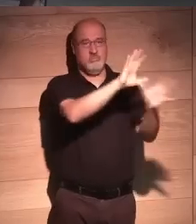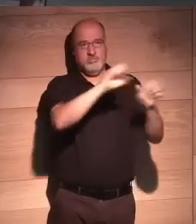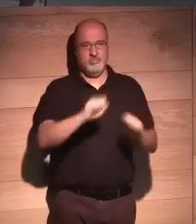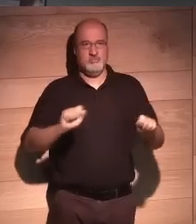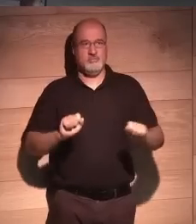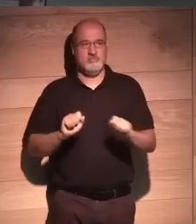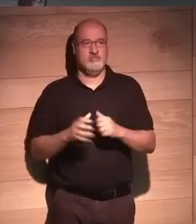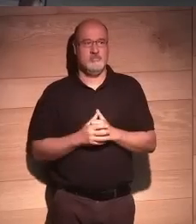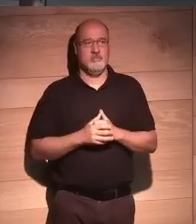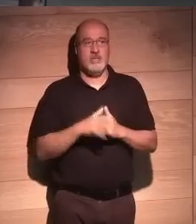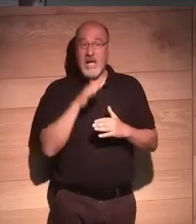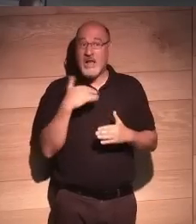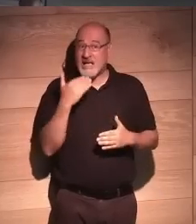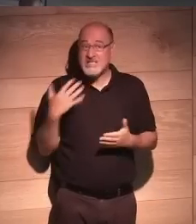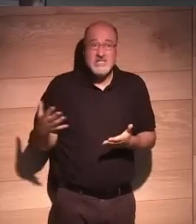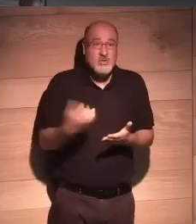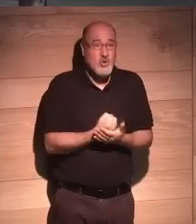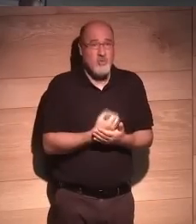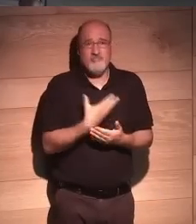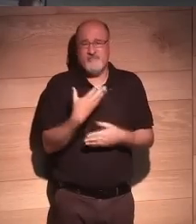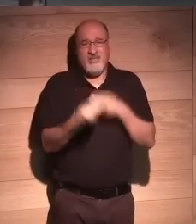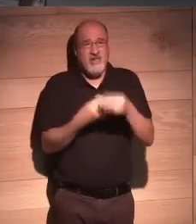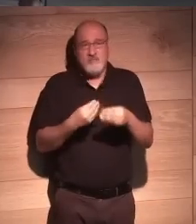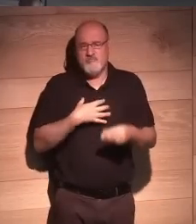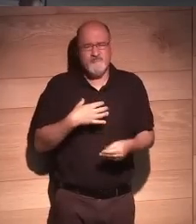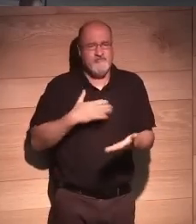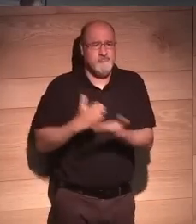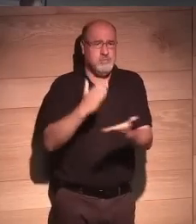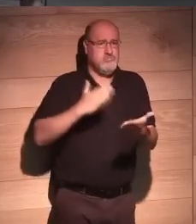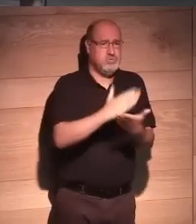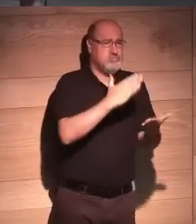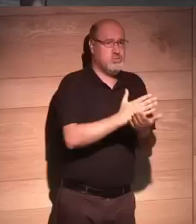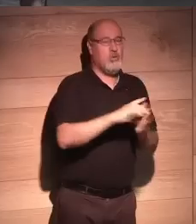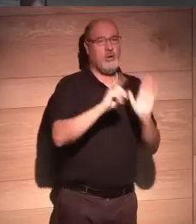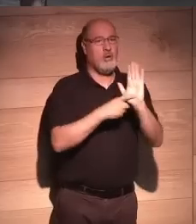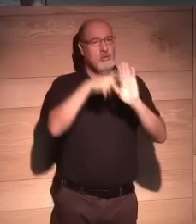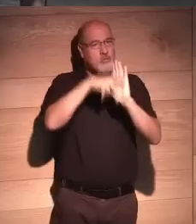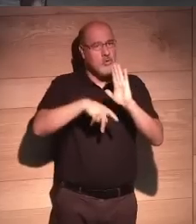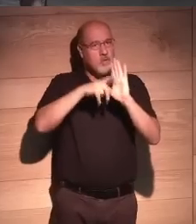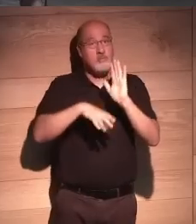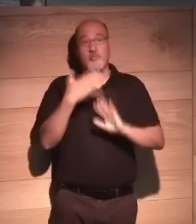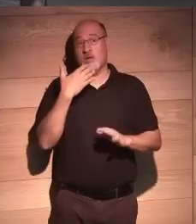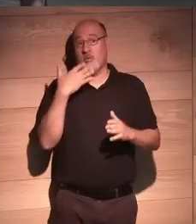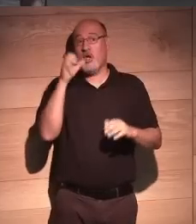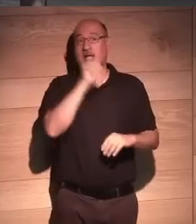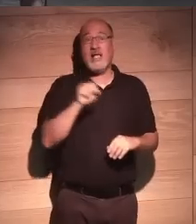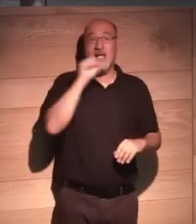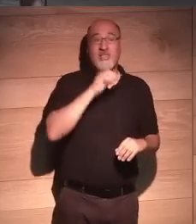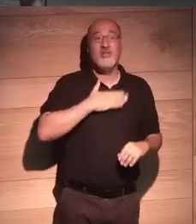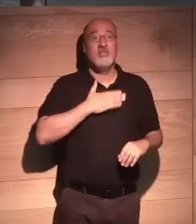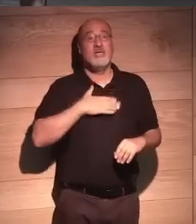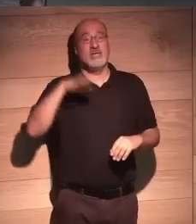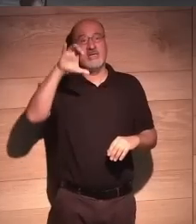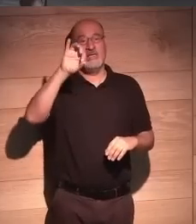ahora sería imposible hacer casi todo por lo políticamente correcto. Sí, Es que hay no se puede muchas oír cosas. ni una canción de Sabina de hace 2 años, porque